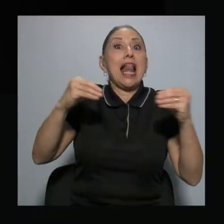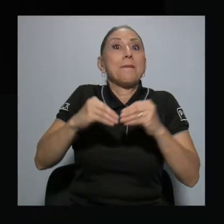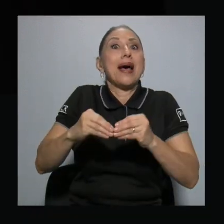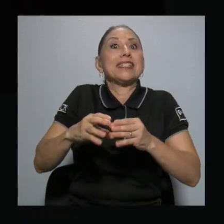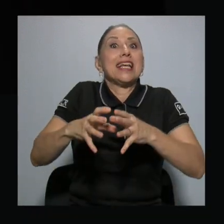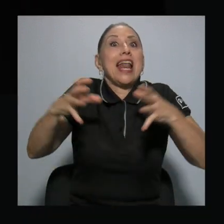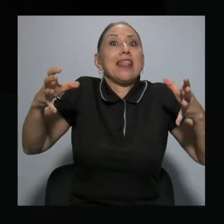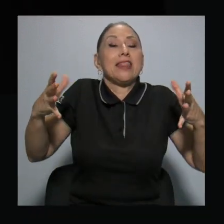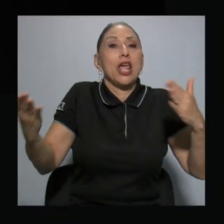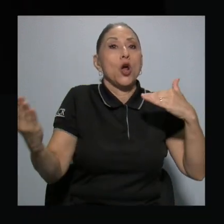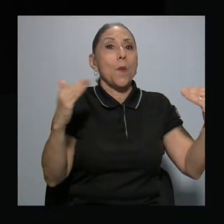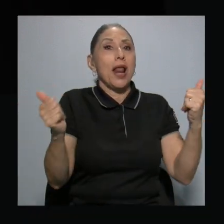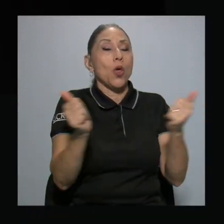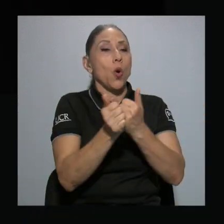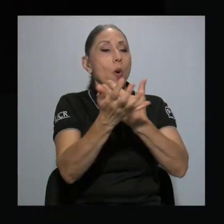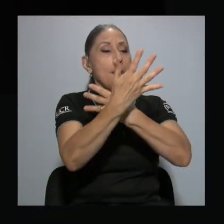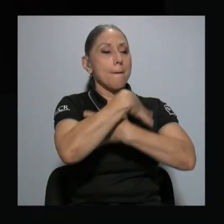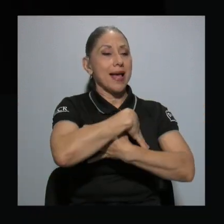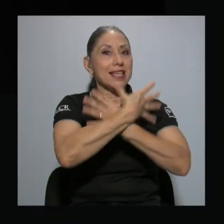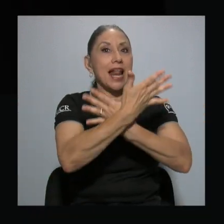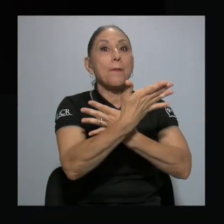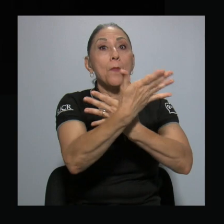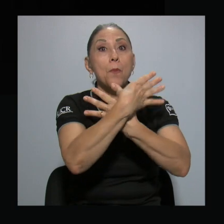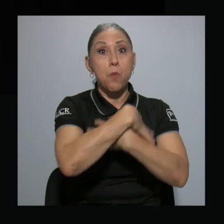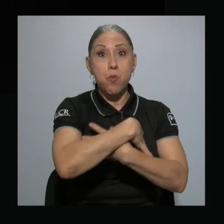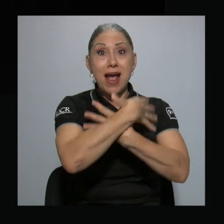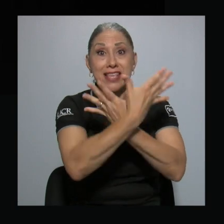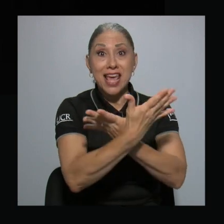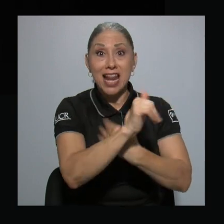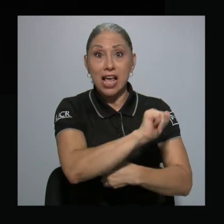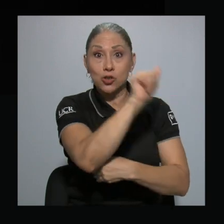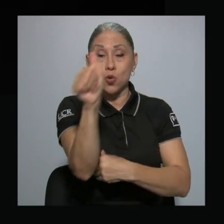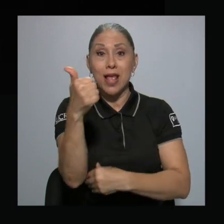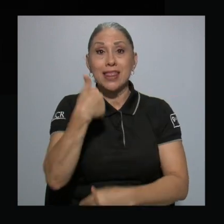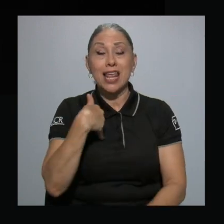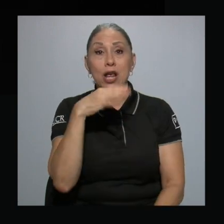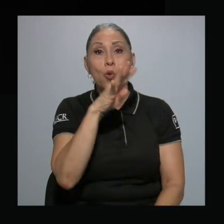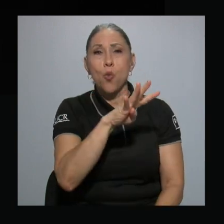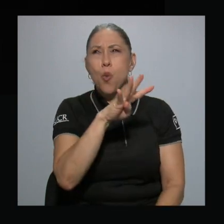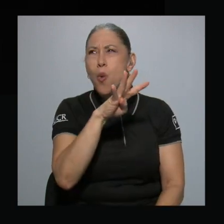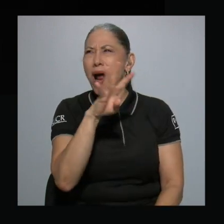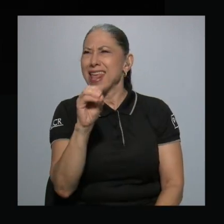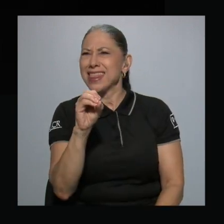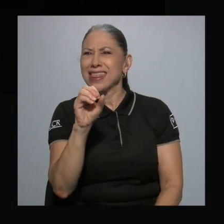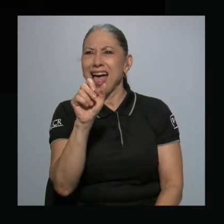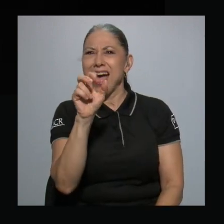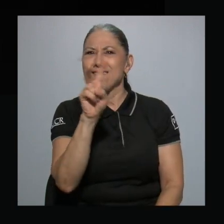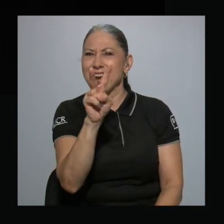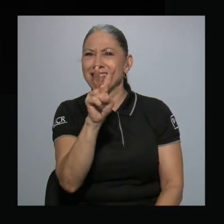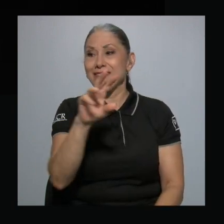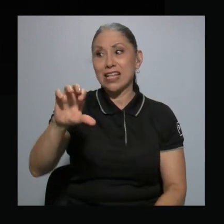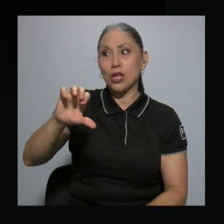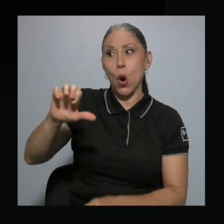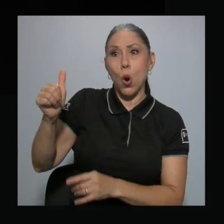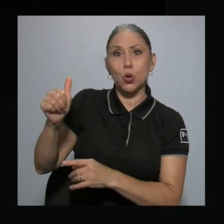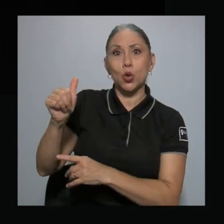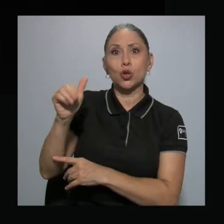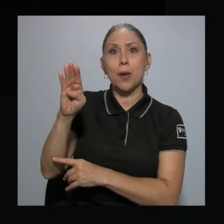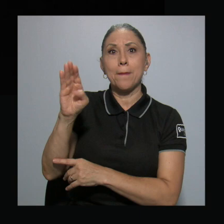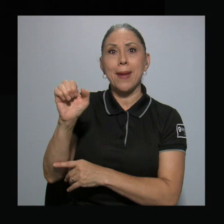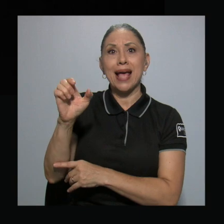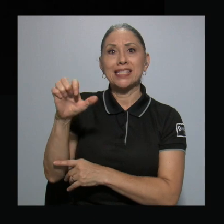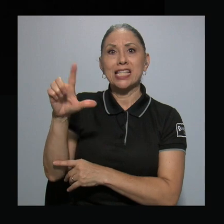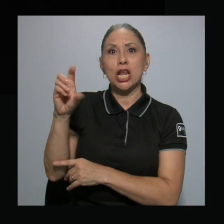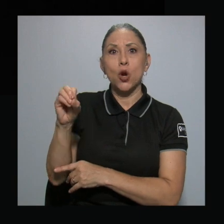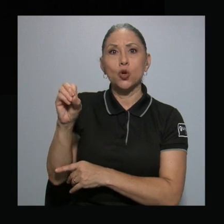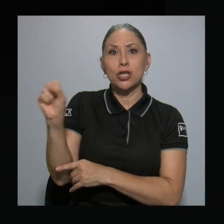actuales, como la ballena azul, tienen unas 40 y tantas vértebras. Los basilosaurios tienen 60 y tantas vértebras.